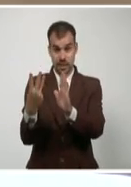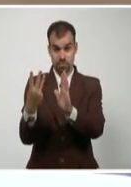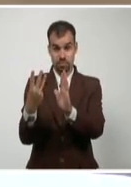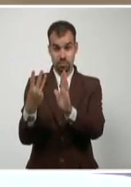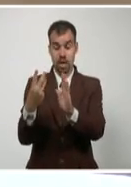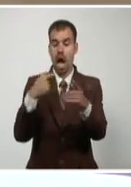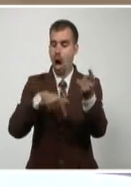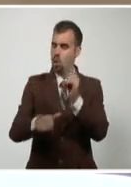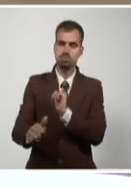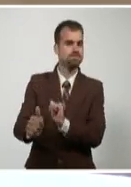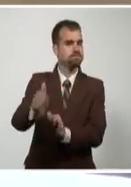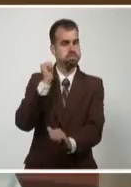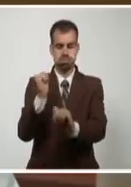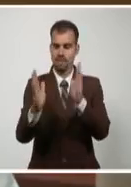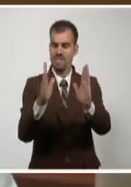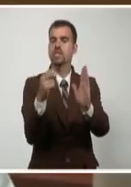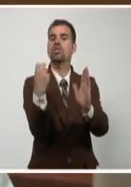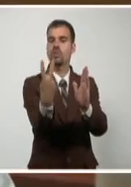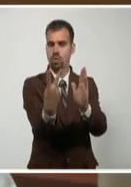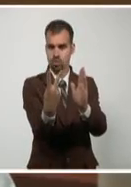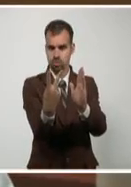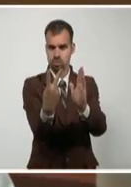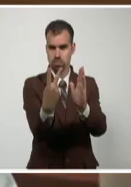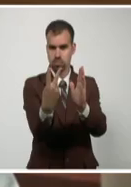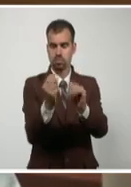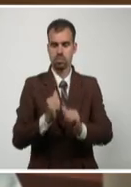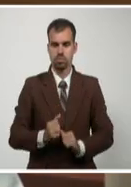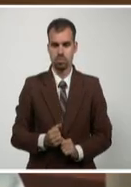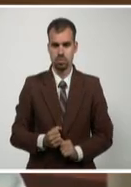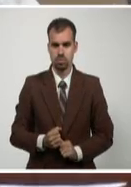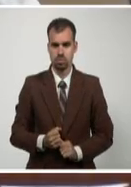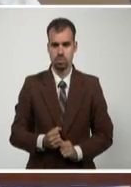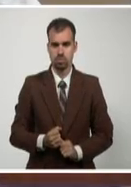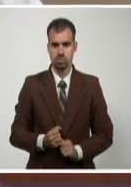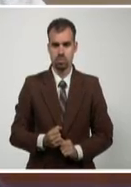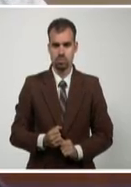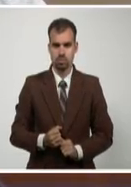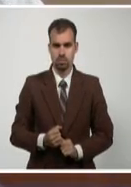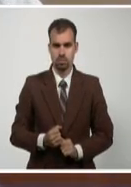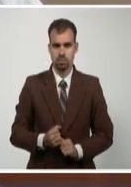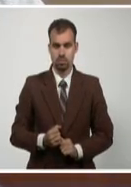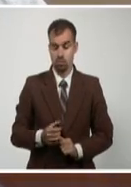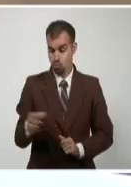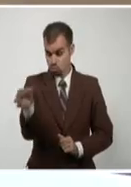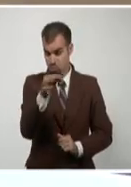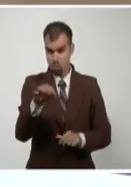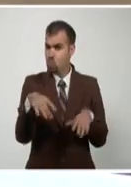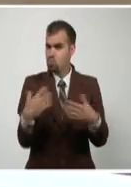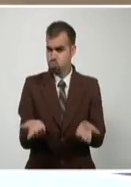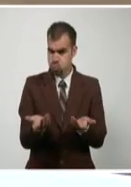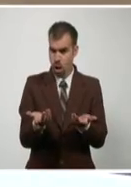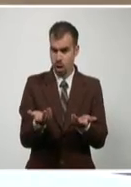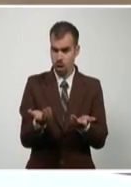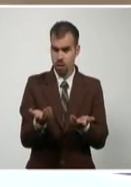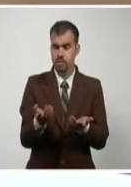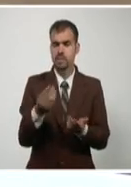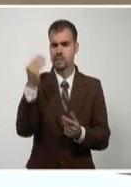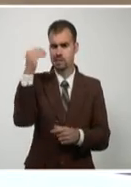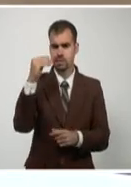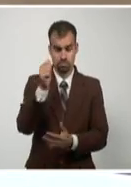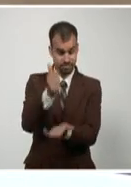2 de la etapa de recuperación y pasar dentro de la provincia de Matanza al municipio de